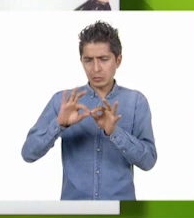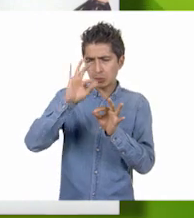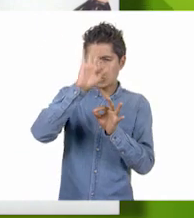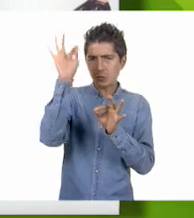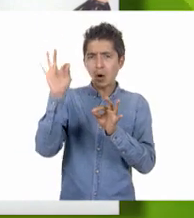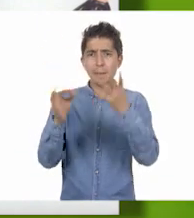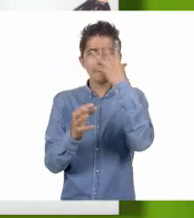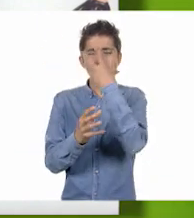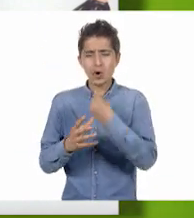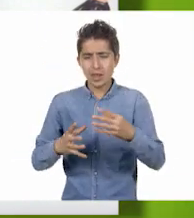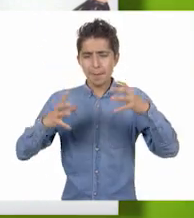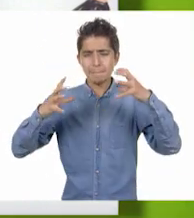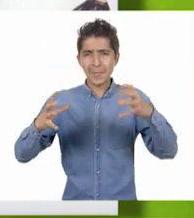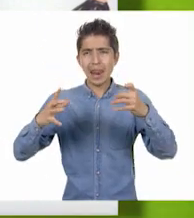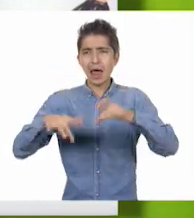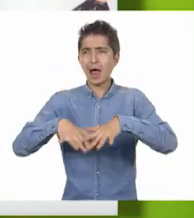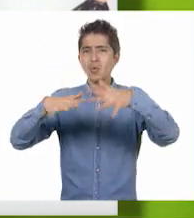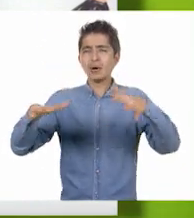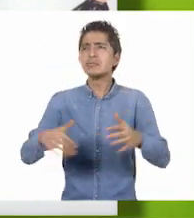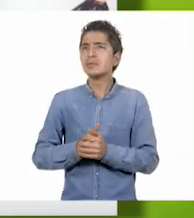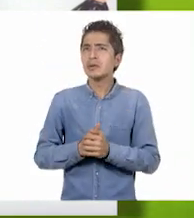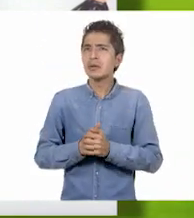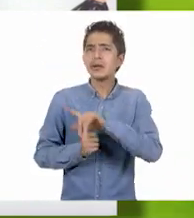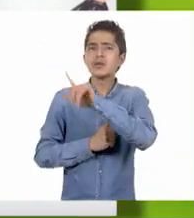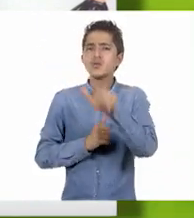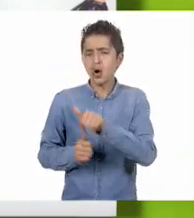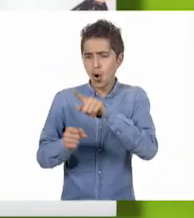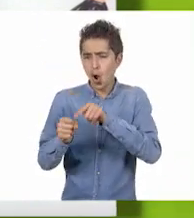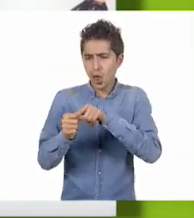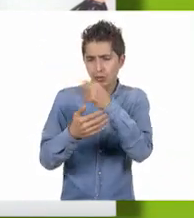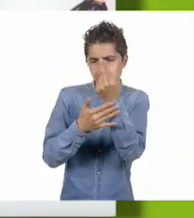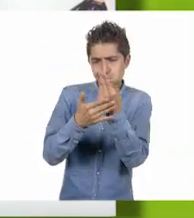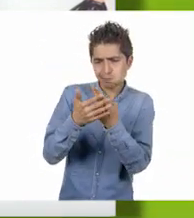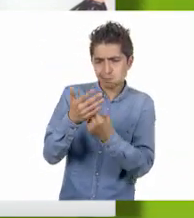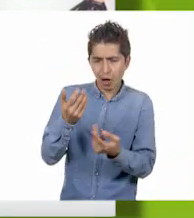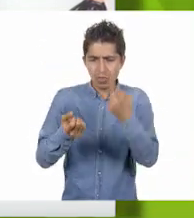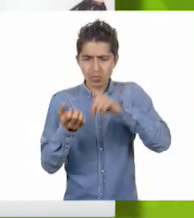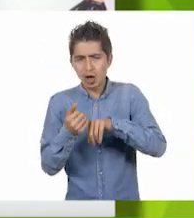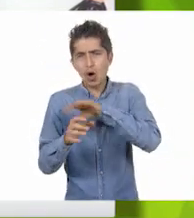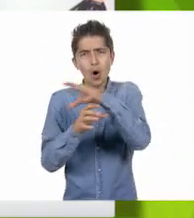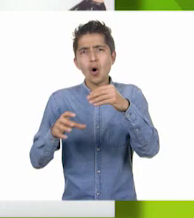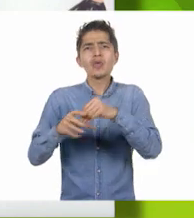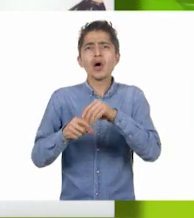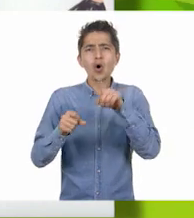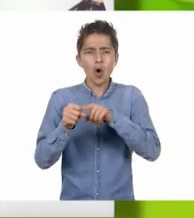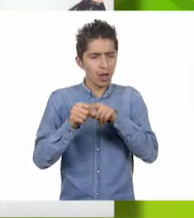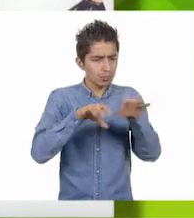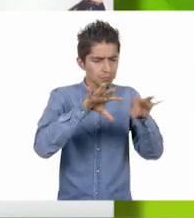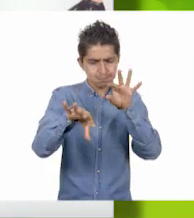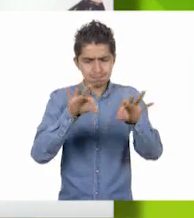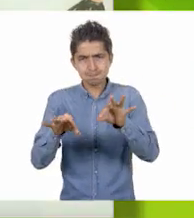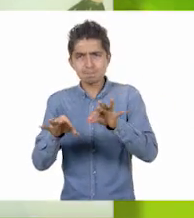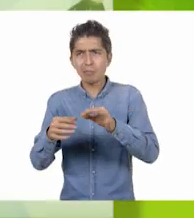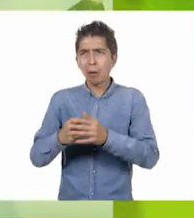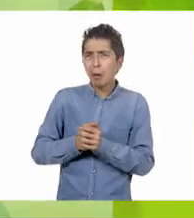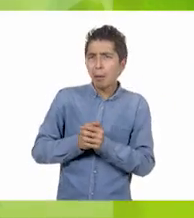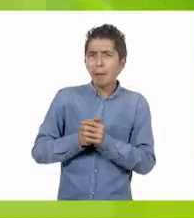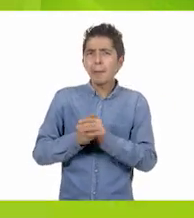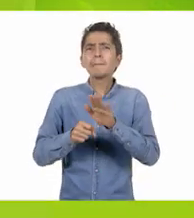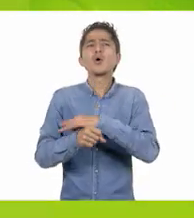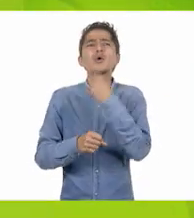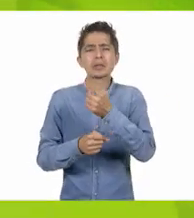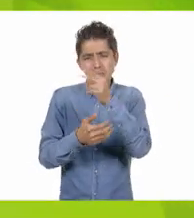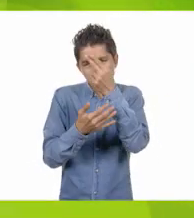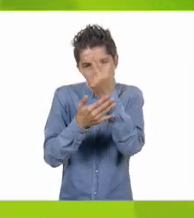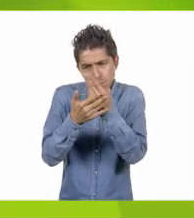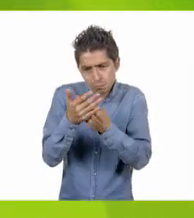bonita pelota de playa y que después la rellenes con los colores de todos los demás crayones. ¿Por qué no pintar